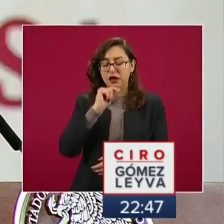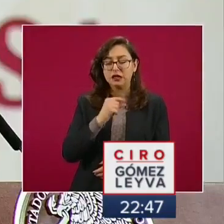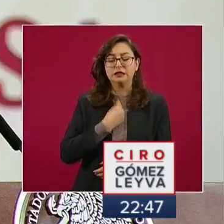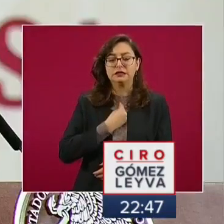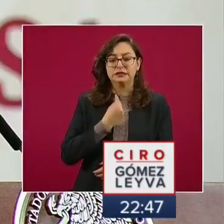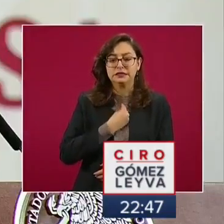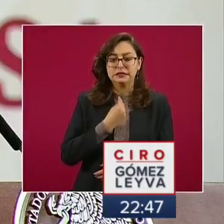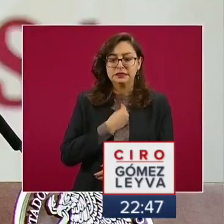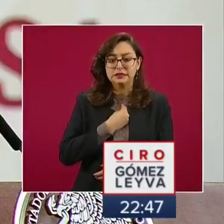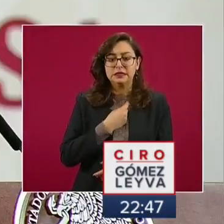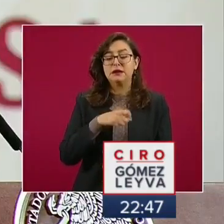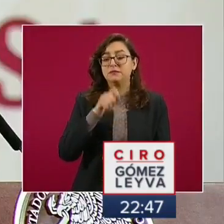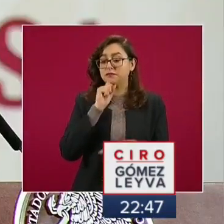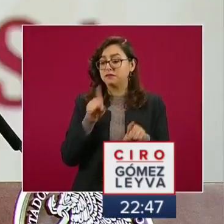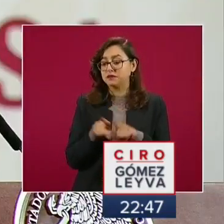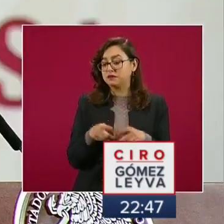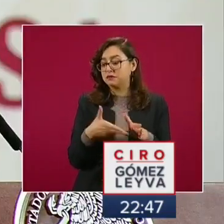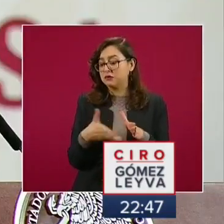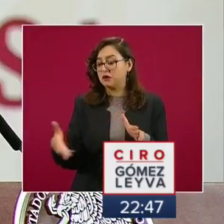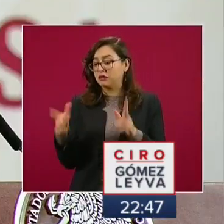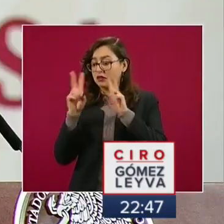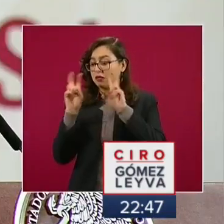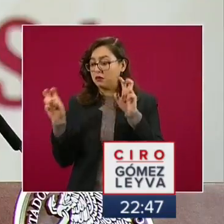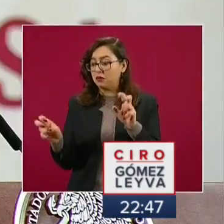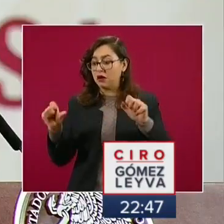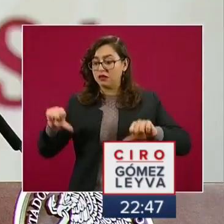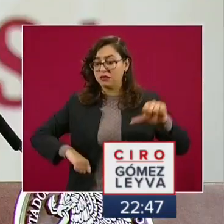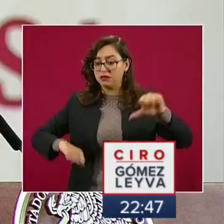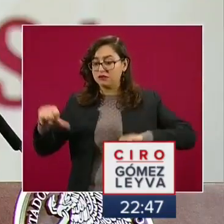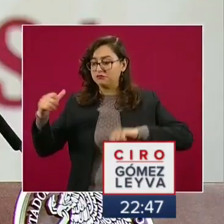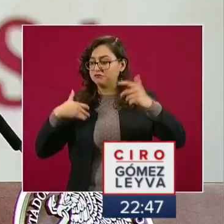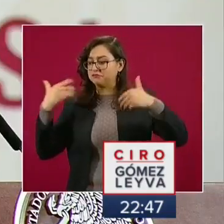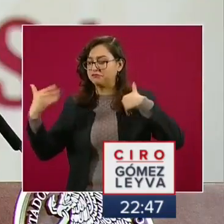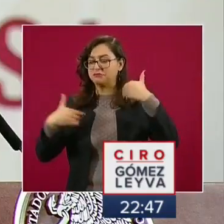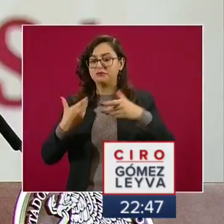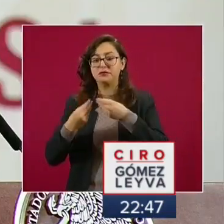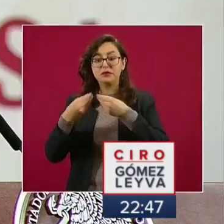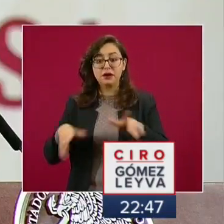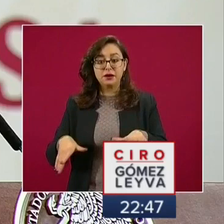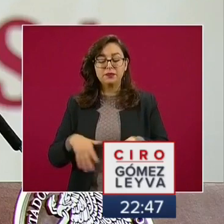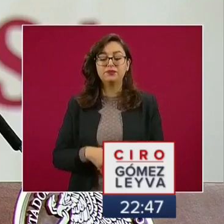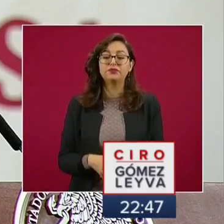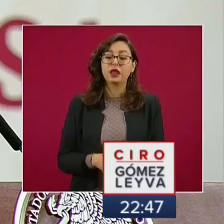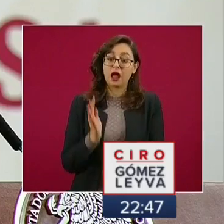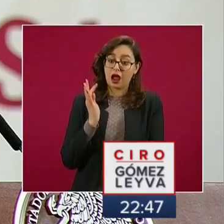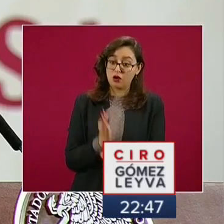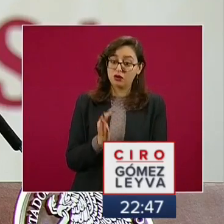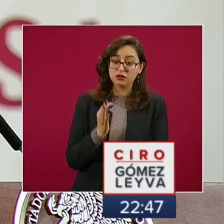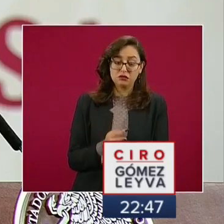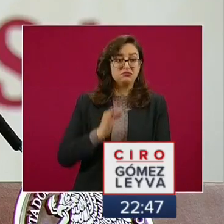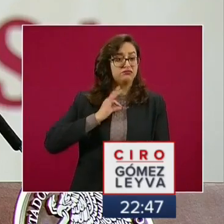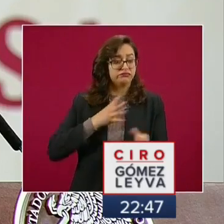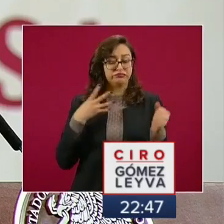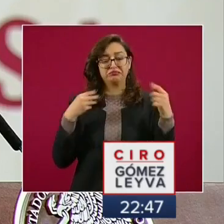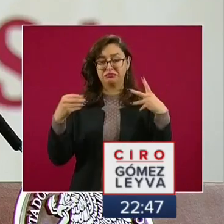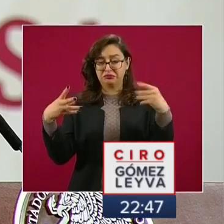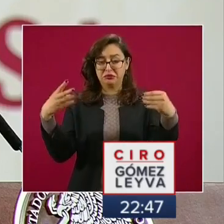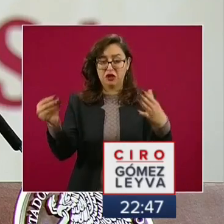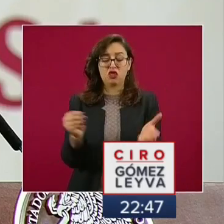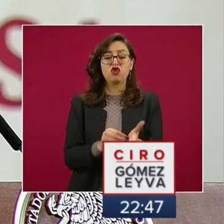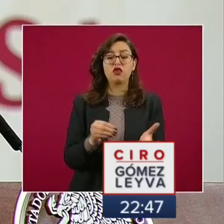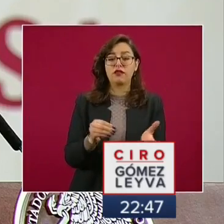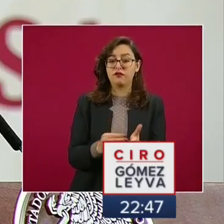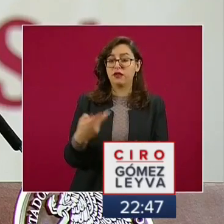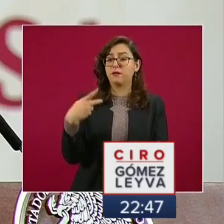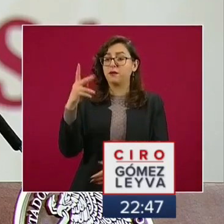que todavía estamos en la etapa activa de la epidemia pero está controlada en la mayoría de las entidades federativas